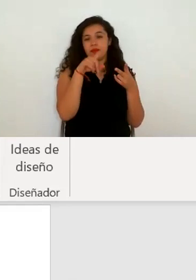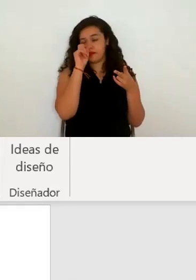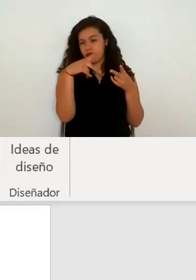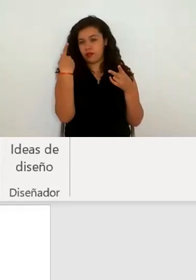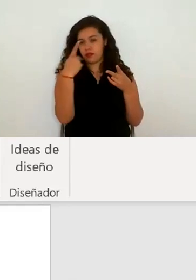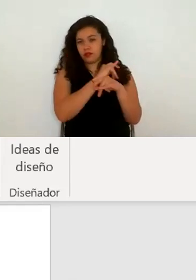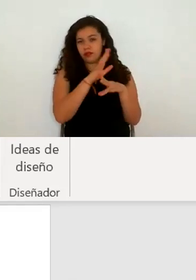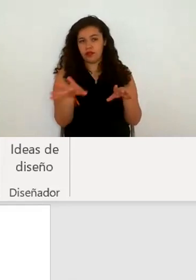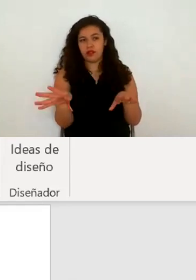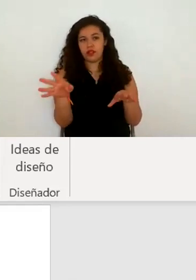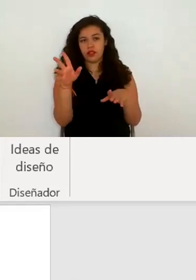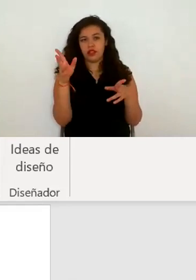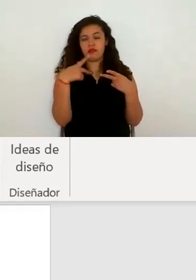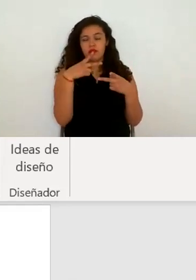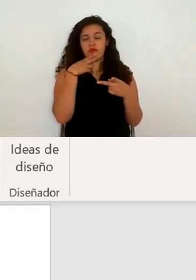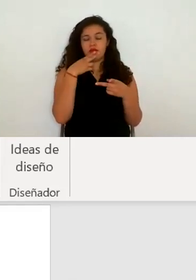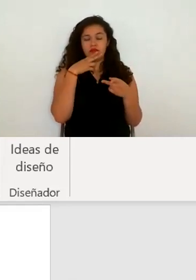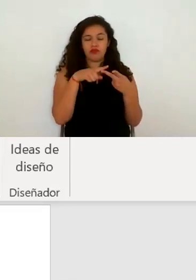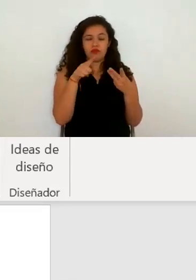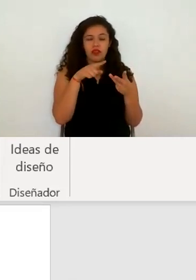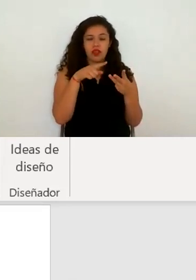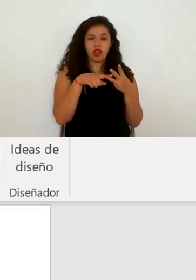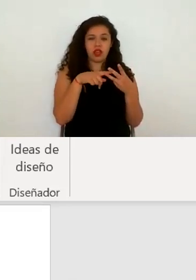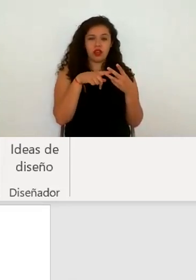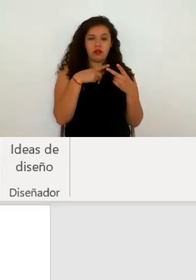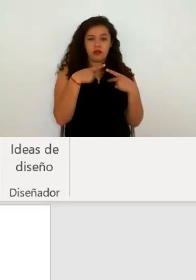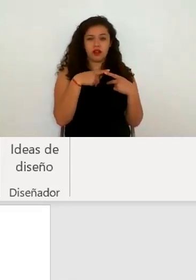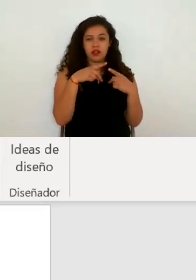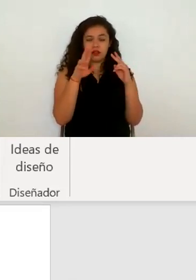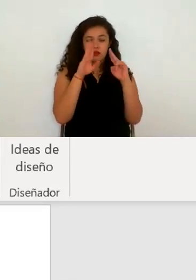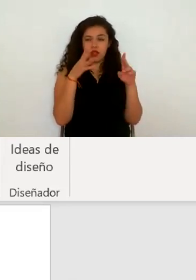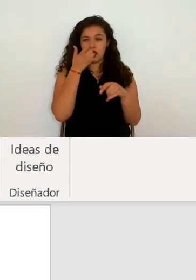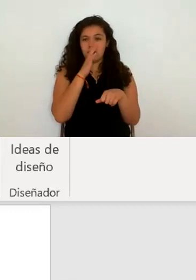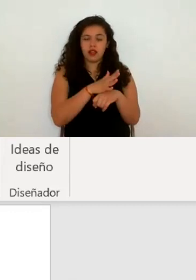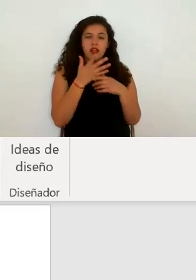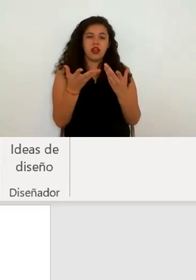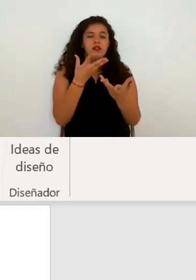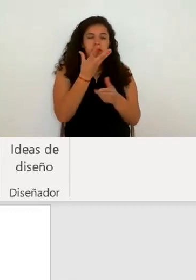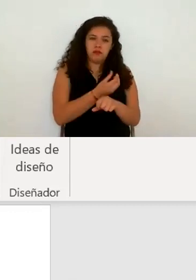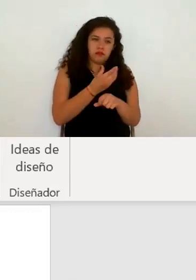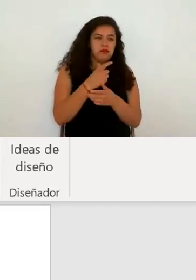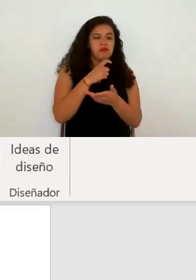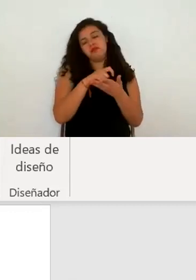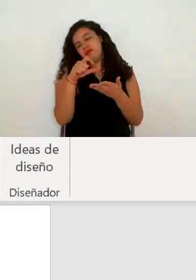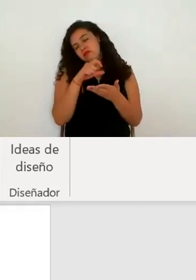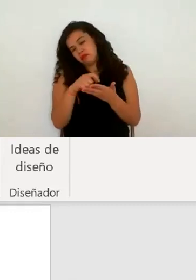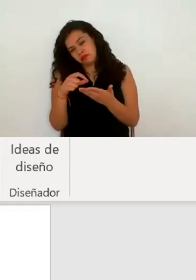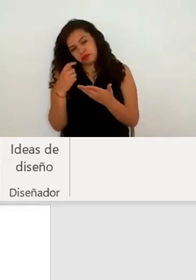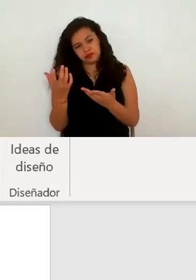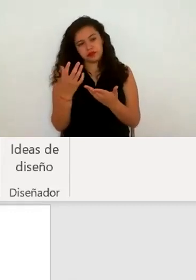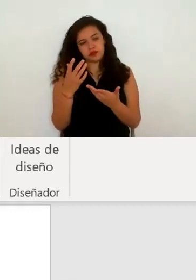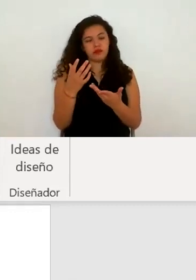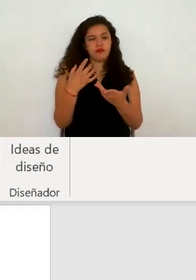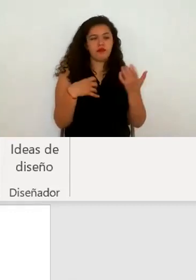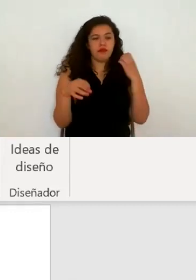sus expedientes de los usuarios, del tema administrativo, como son mantenimientos, adquisiciones,